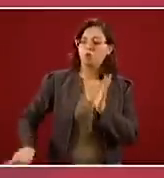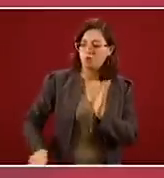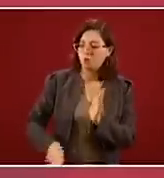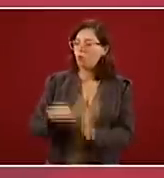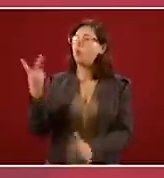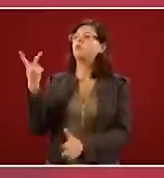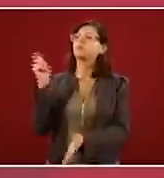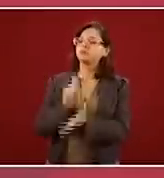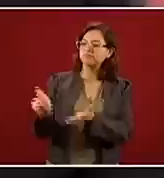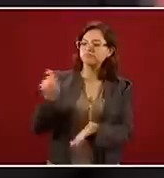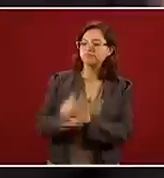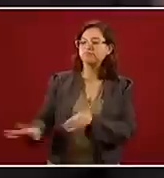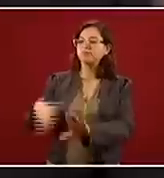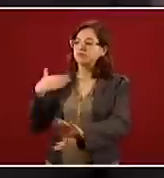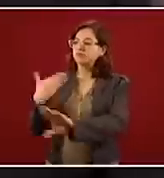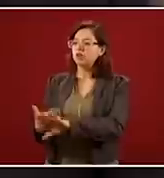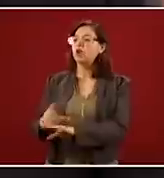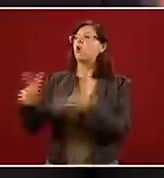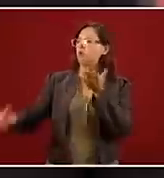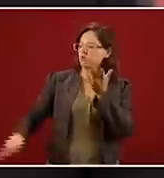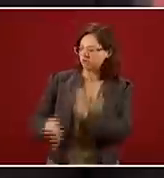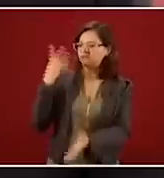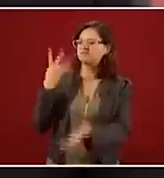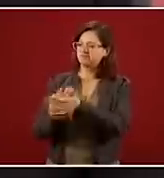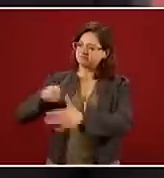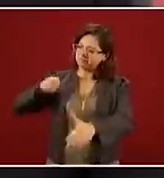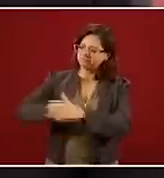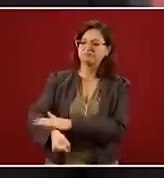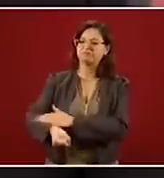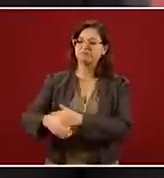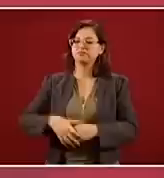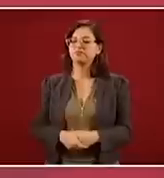a escribir y vuelvo a lo meter.